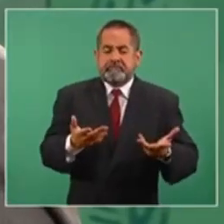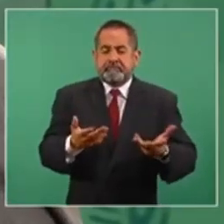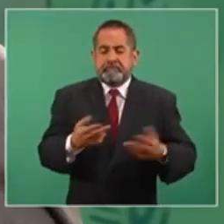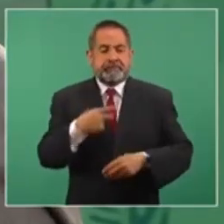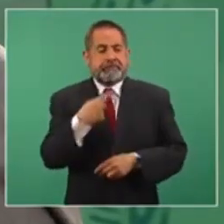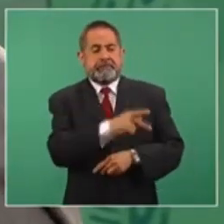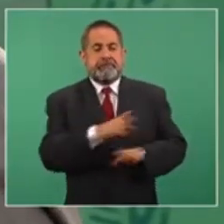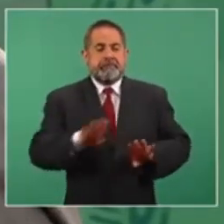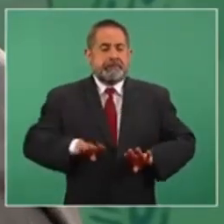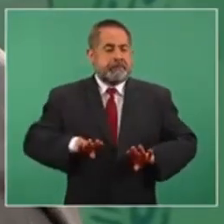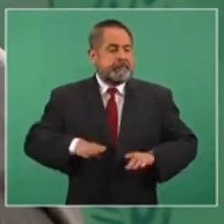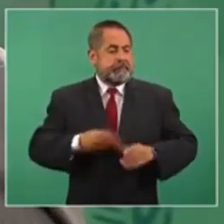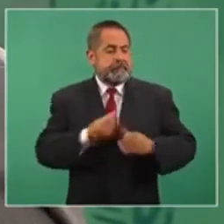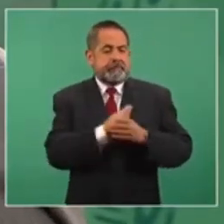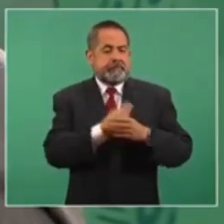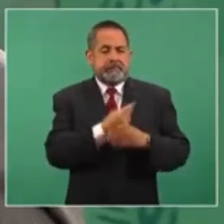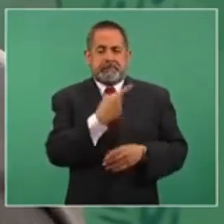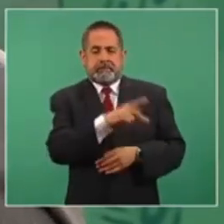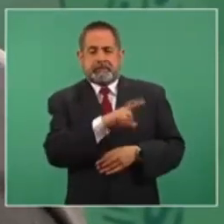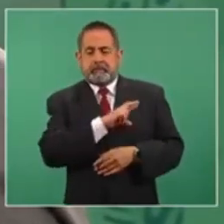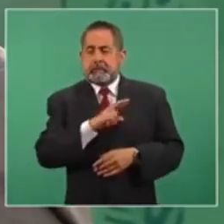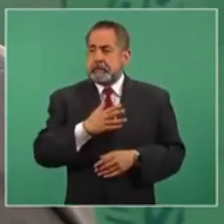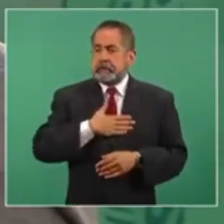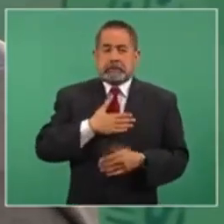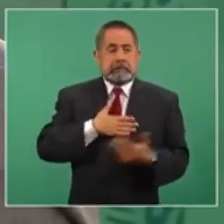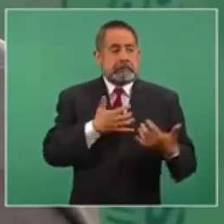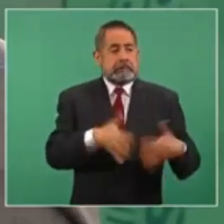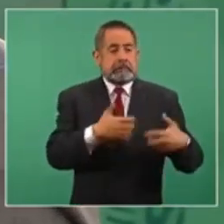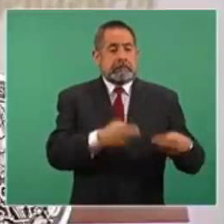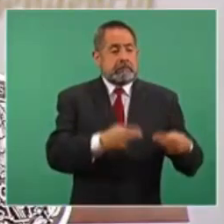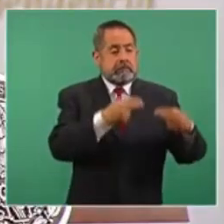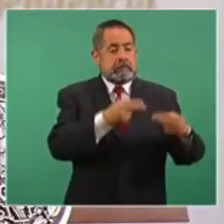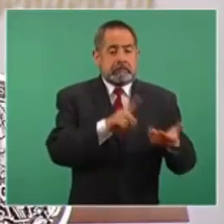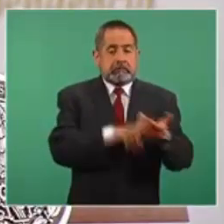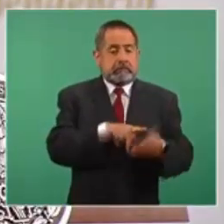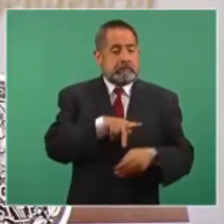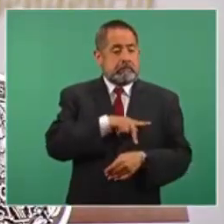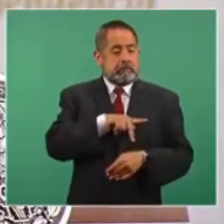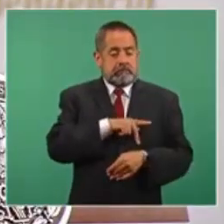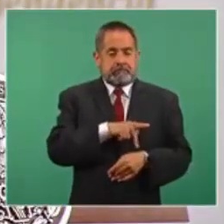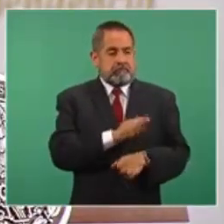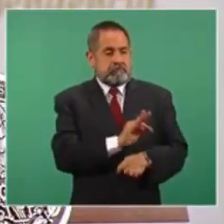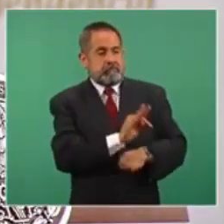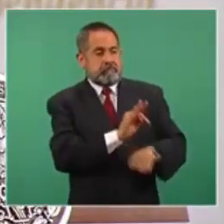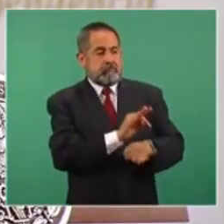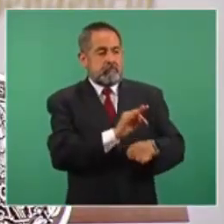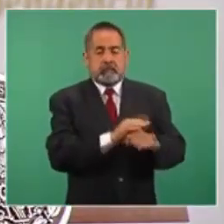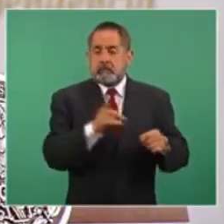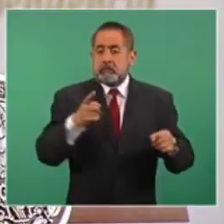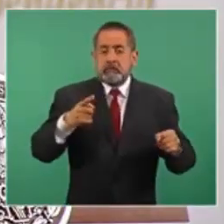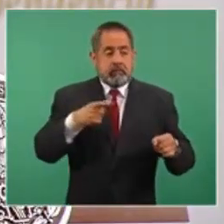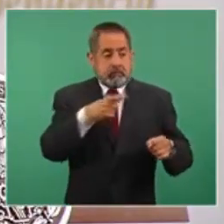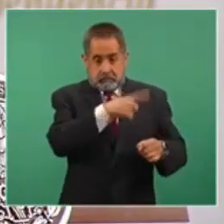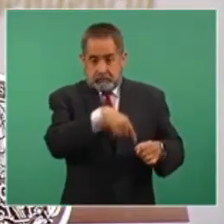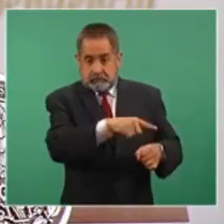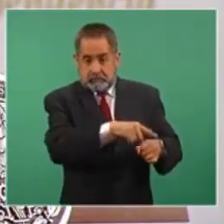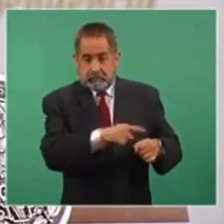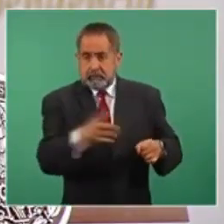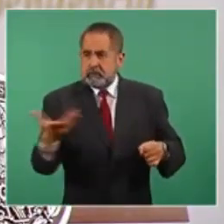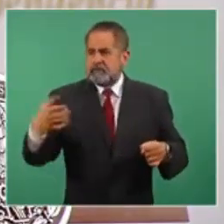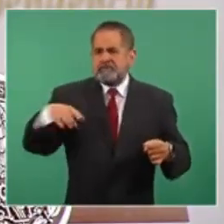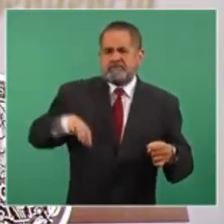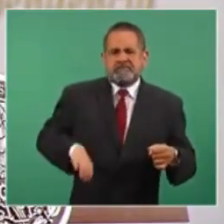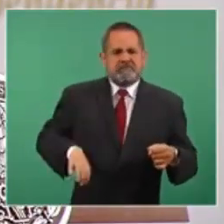el interés de particulares, sobre todo de empresas que han lucrado